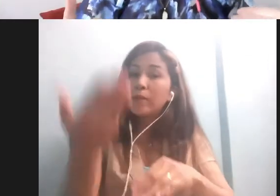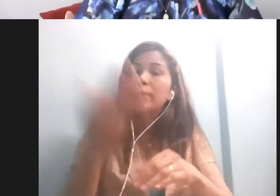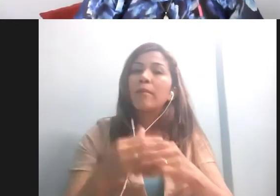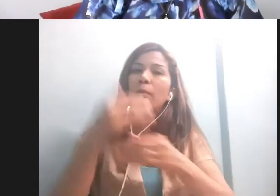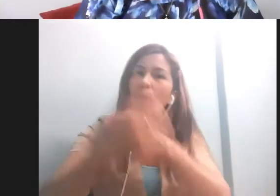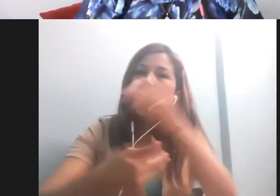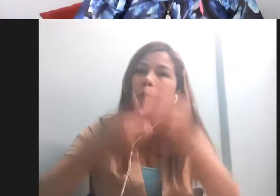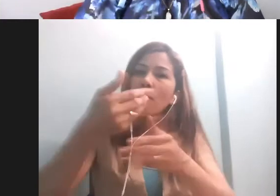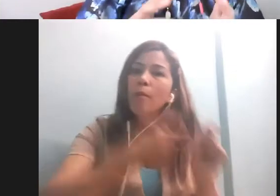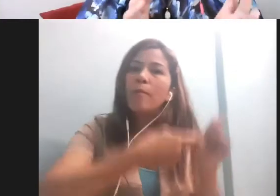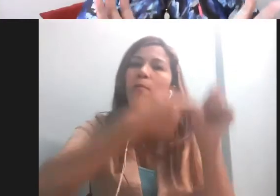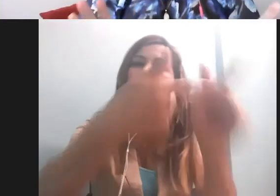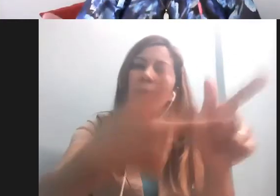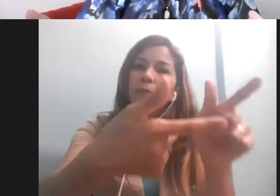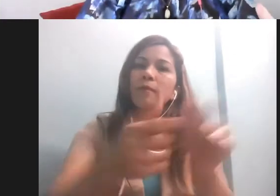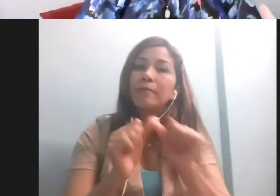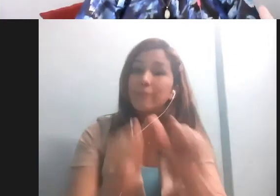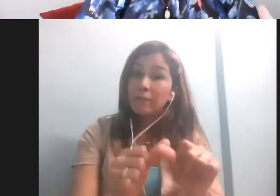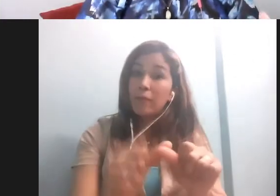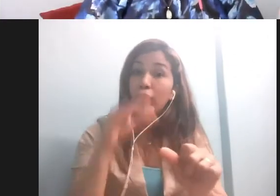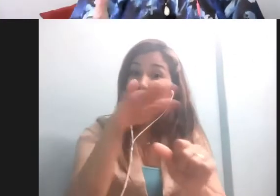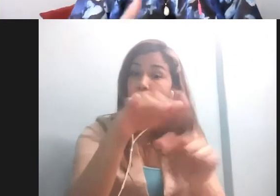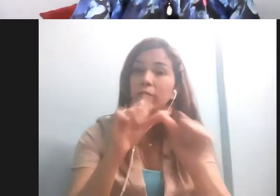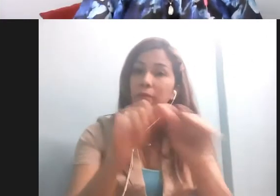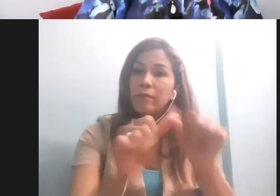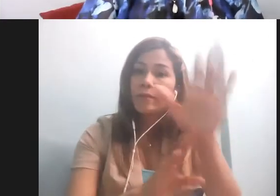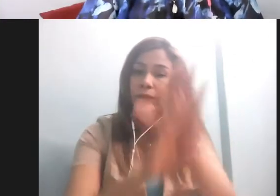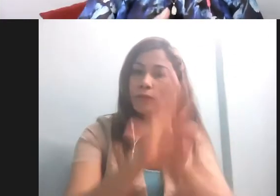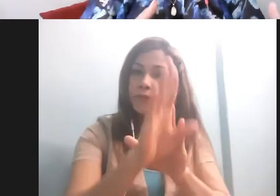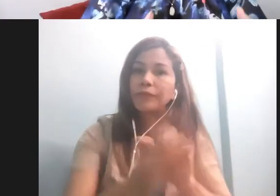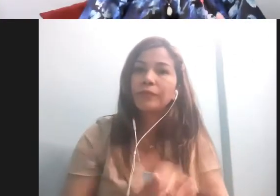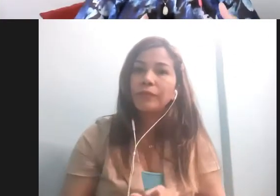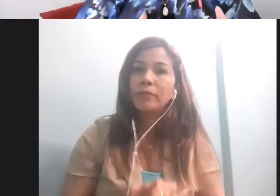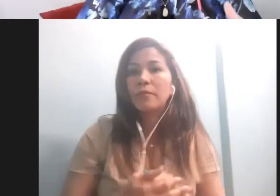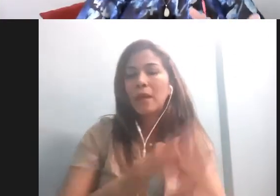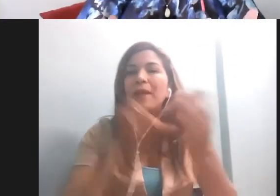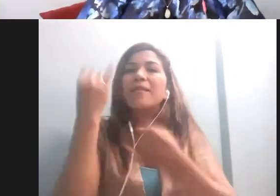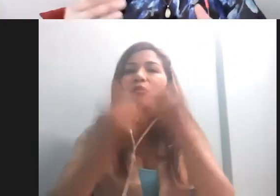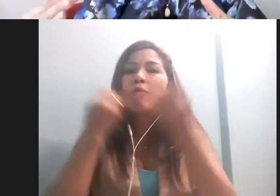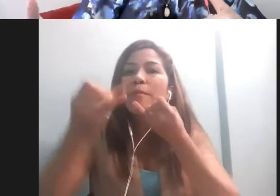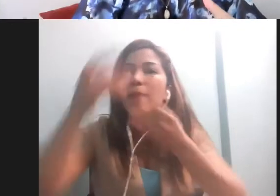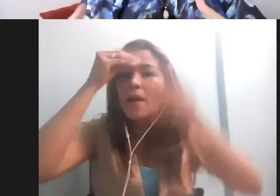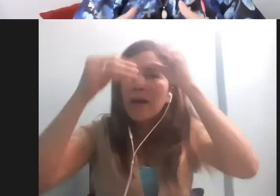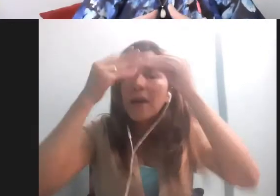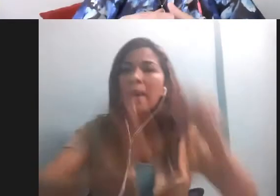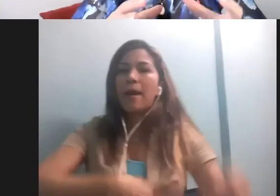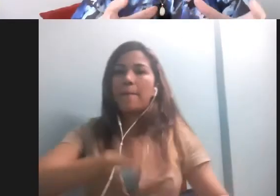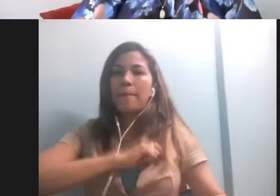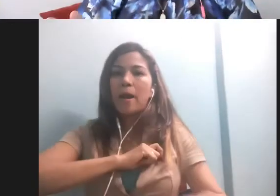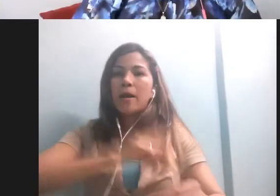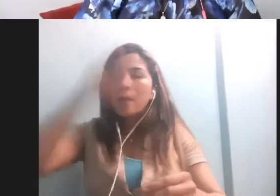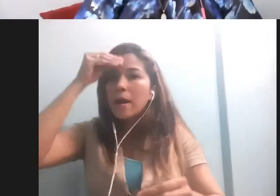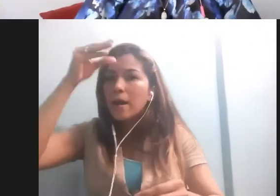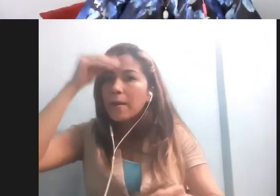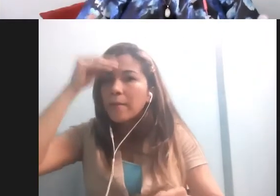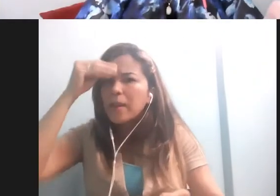para su estabilidad y para establecer lazos dentro de la comunidad, que aprenda el idioma. Si usted va para España, aprender los modismos, un poco